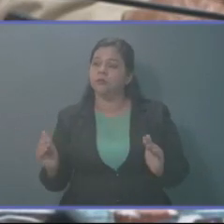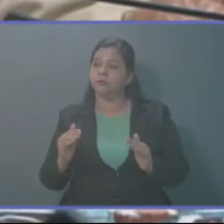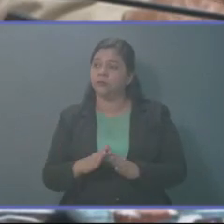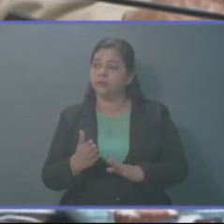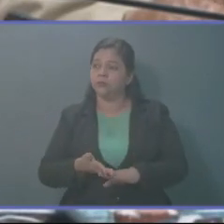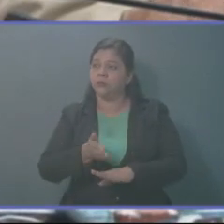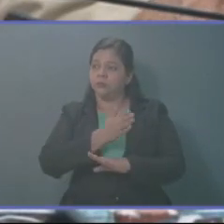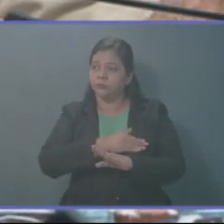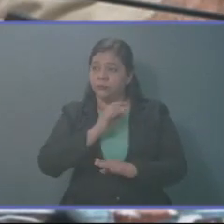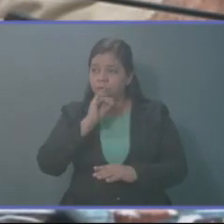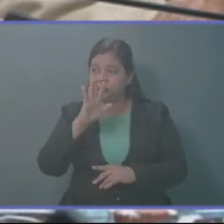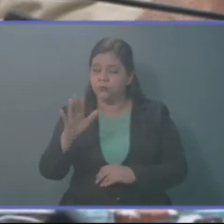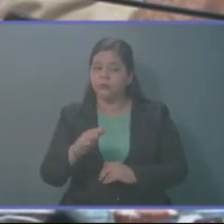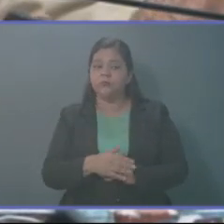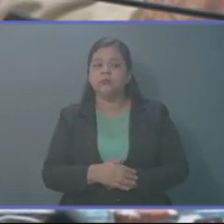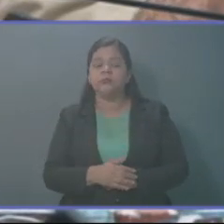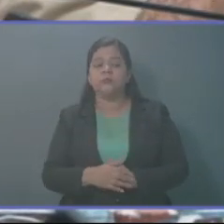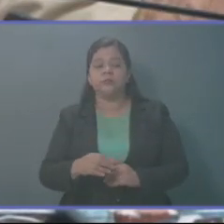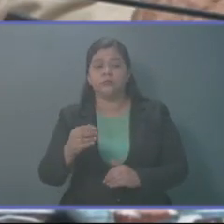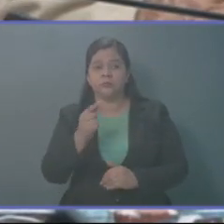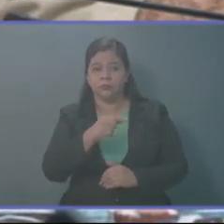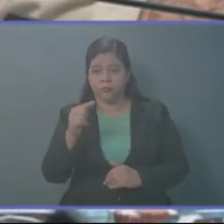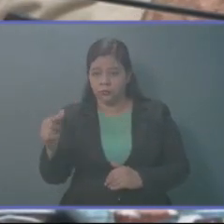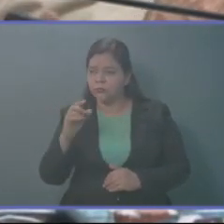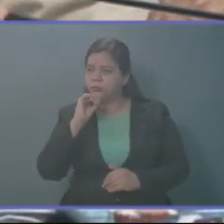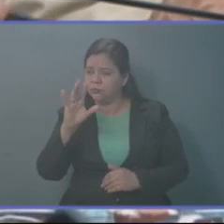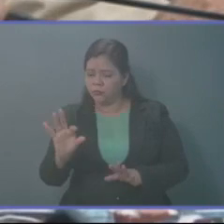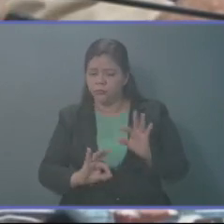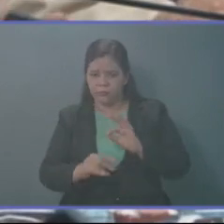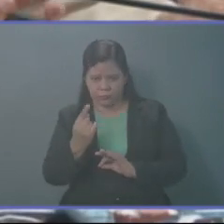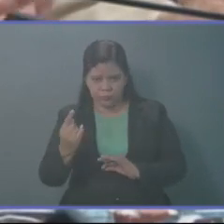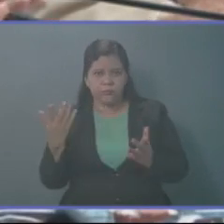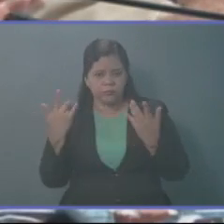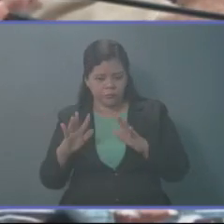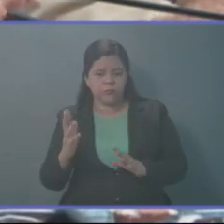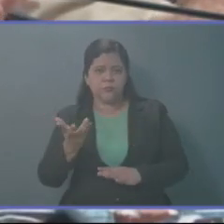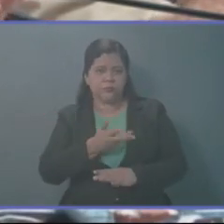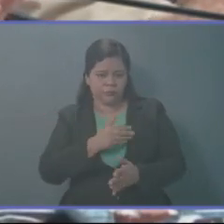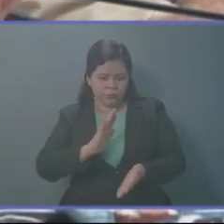decía Guillermo, sí, las personas naturales, algunas ya pagamos